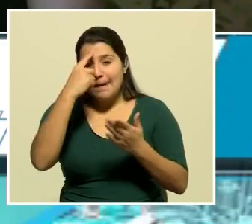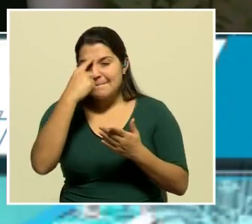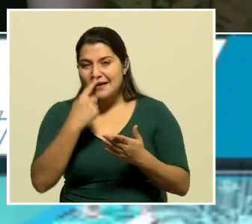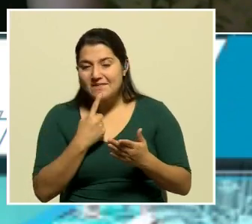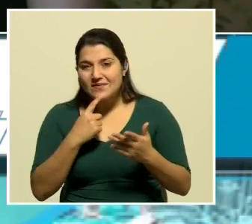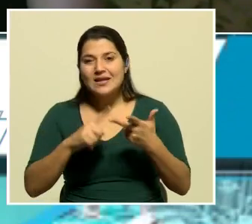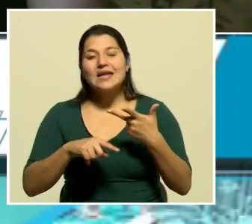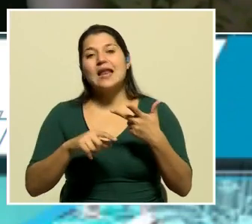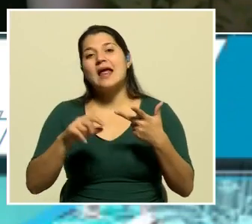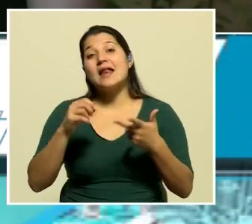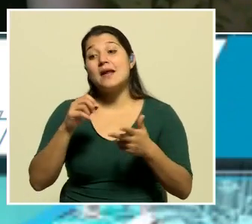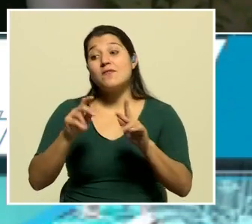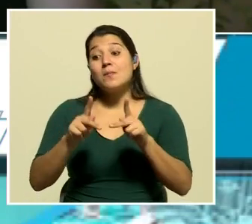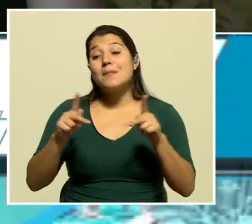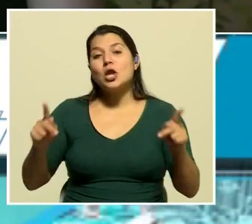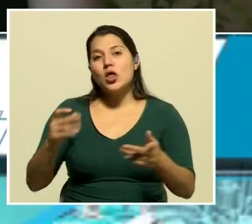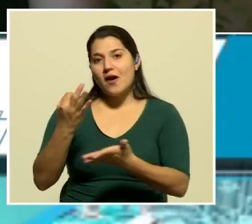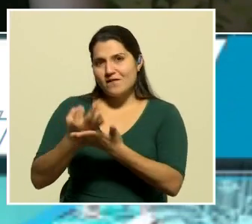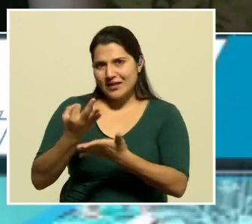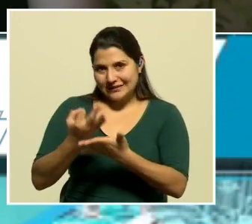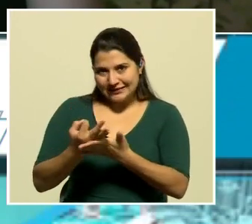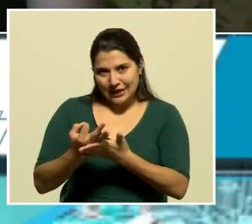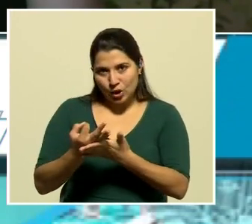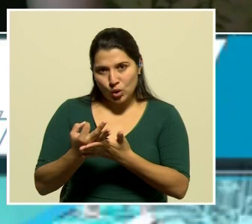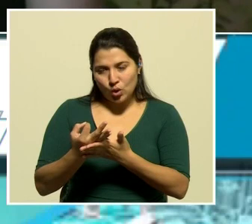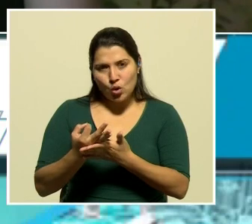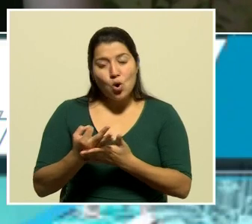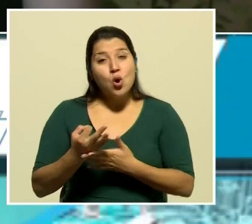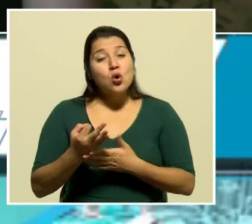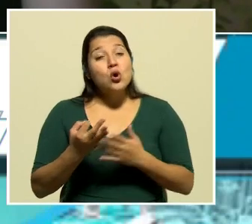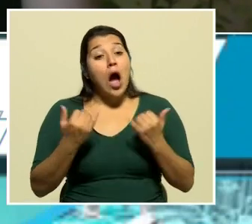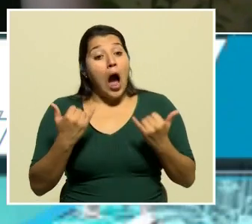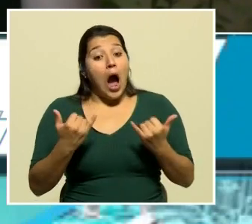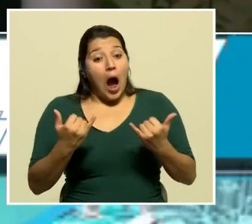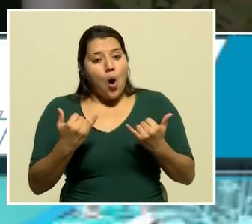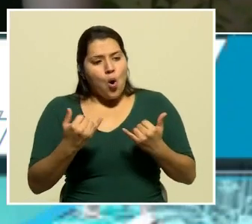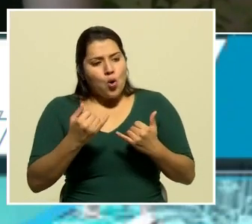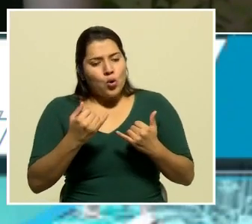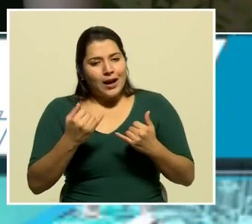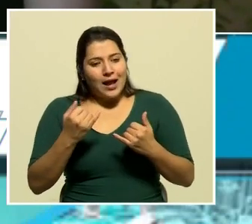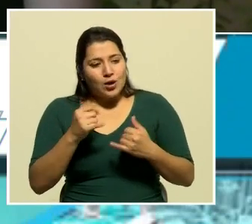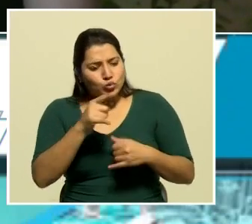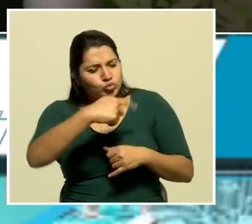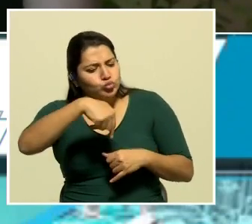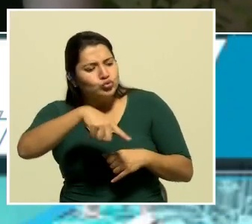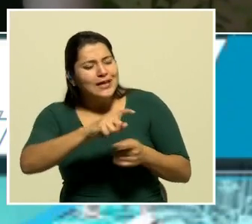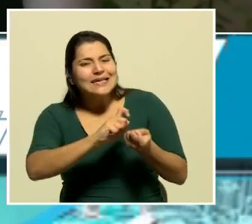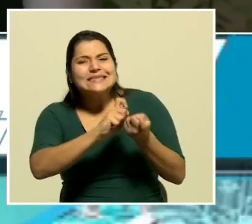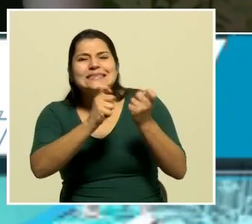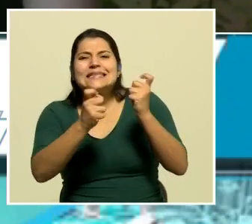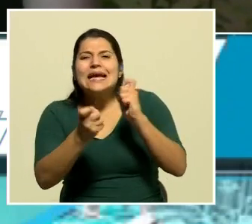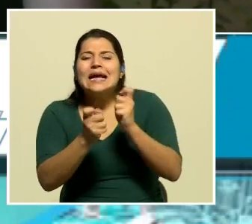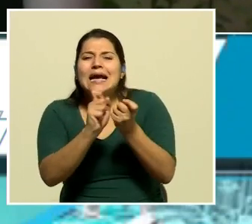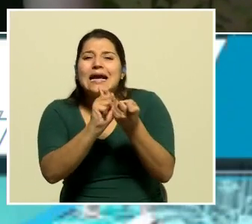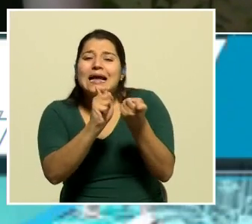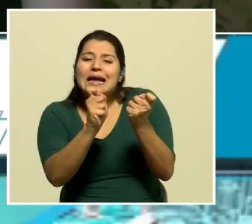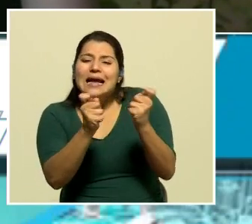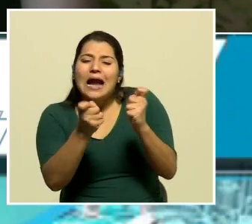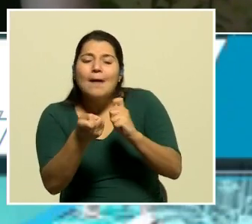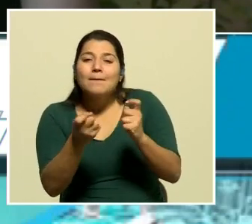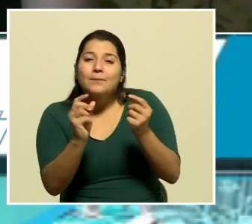El Financiero. Es una generación que está cambiando muchas prácticas y costumbres del